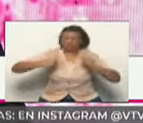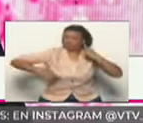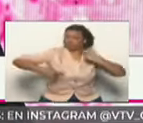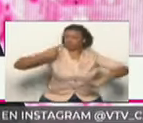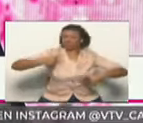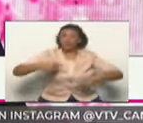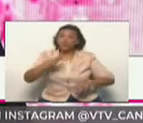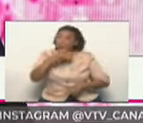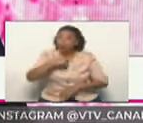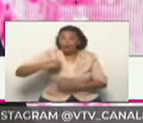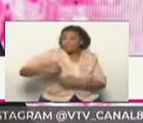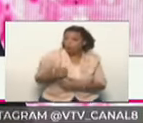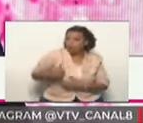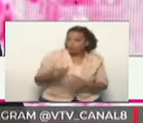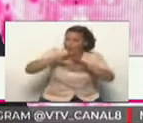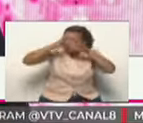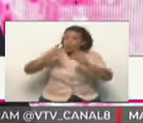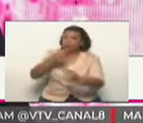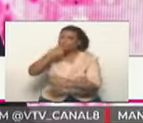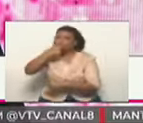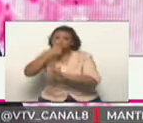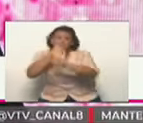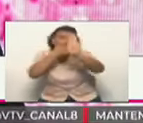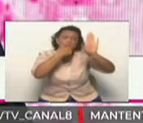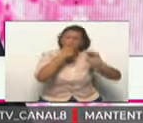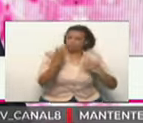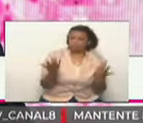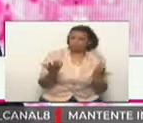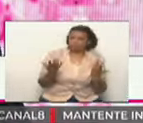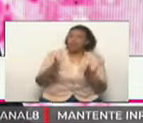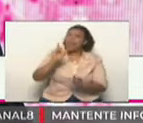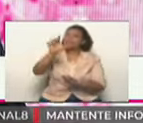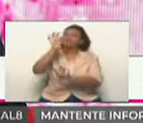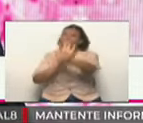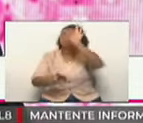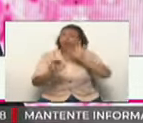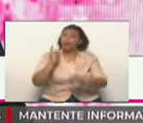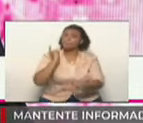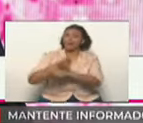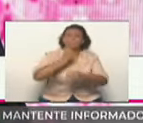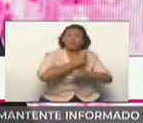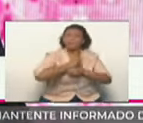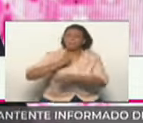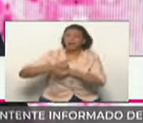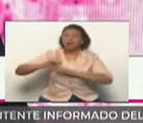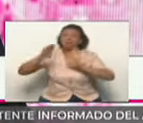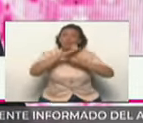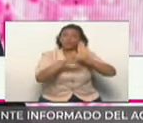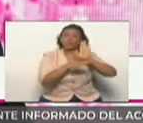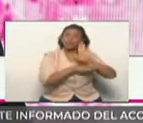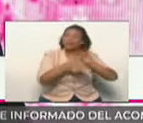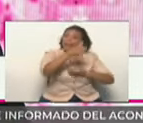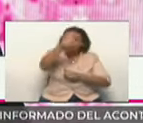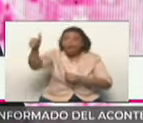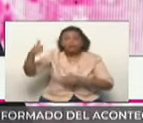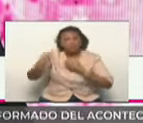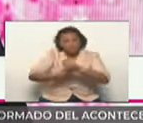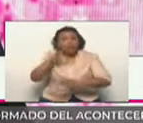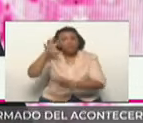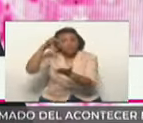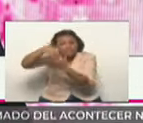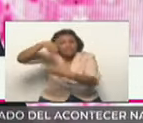no hay un policía del mundo que se pretenda erigir para imponer las reglas de lo que cada quien debe hacer en su